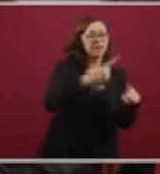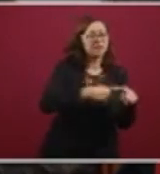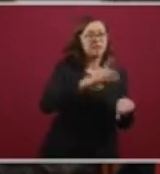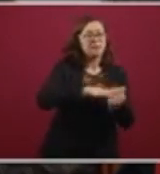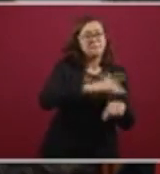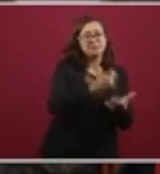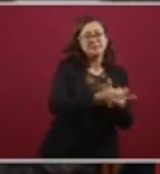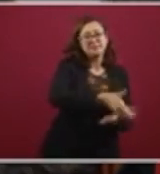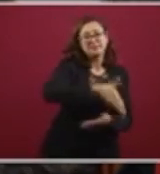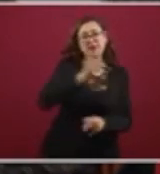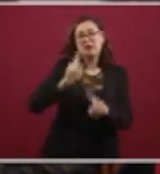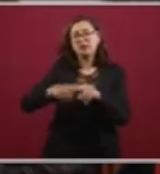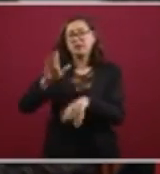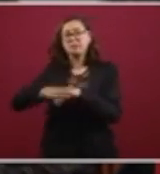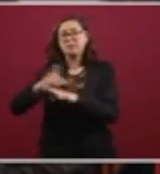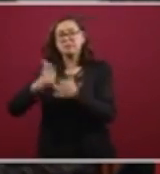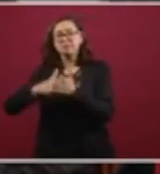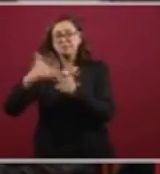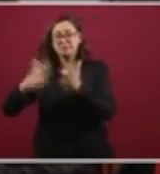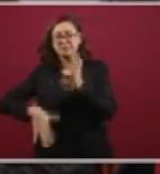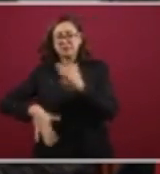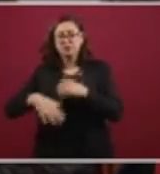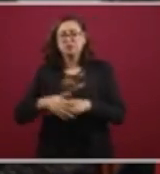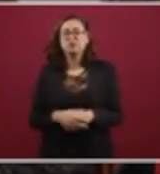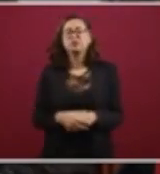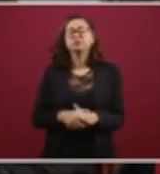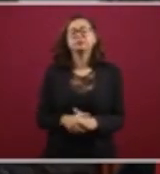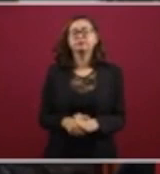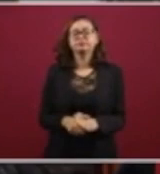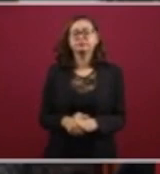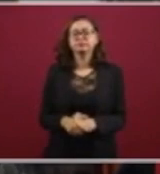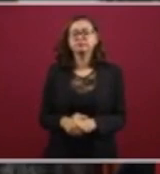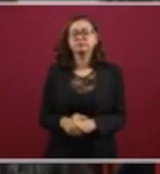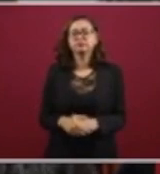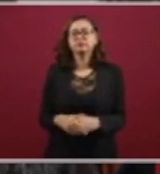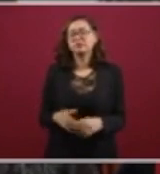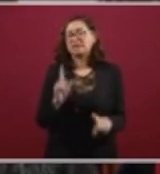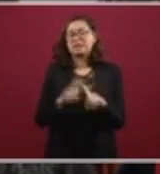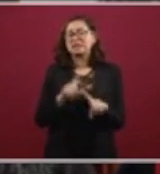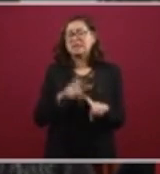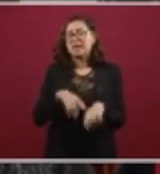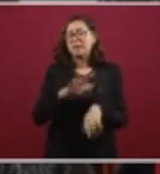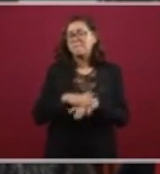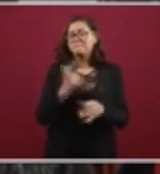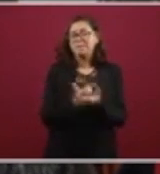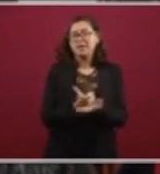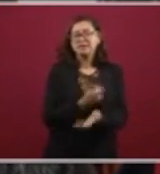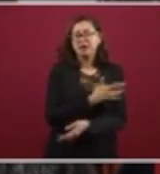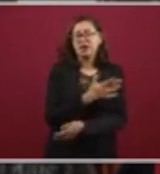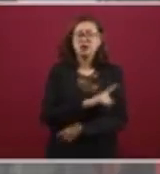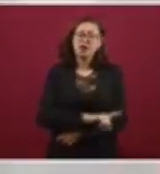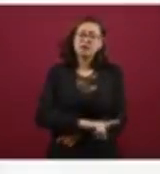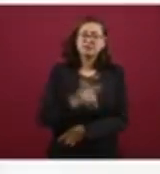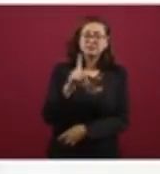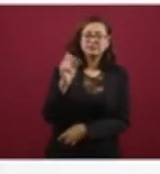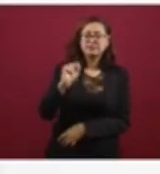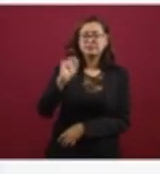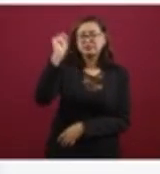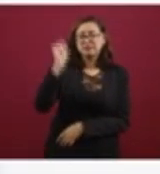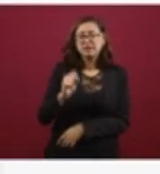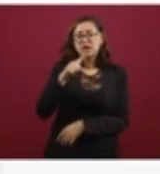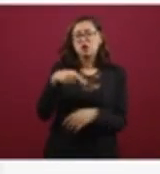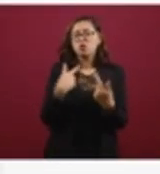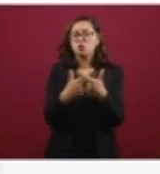margen más alto y el precio más alto en consecuencia también al público. Lo tenemos en Culiacán, Sinaloa, Grupo